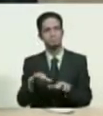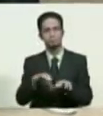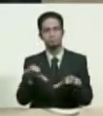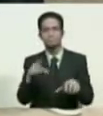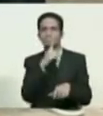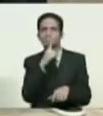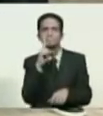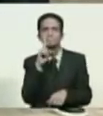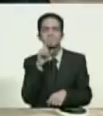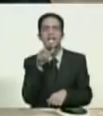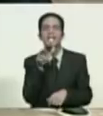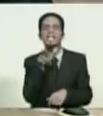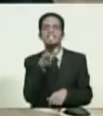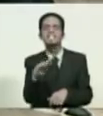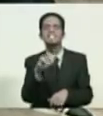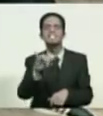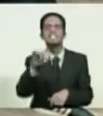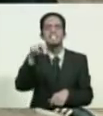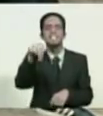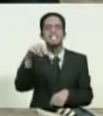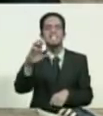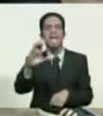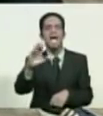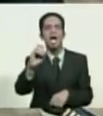en nuestra hermana República de Colombia,